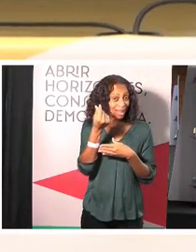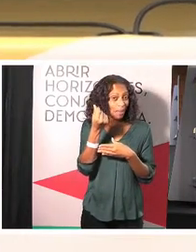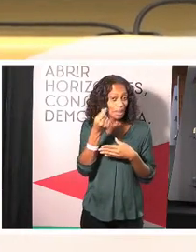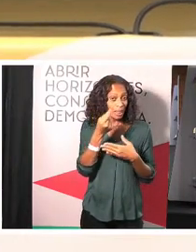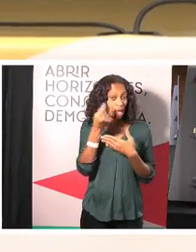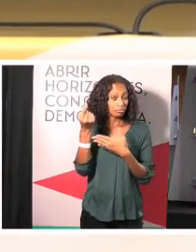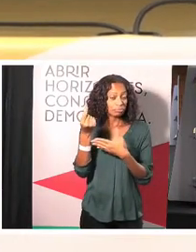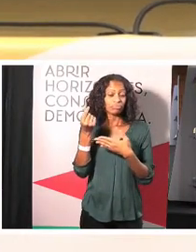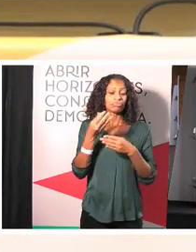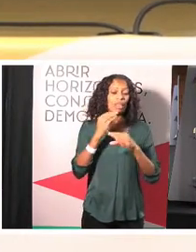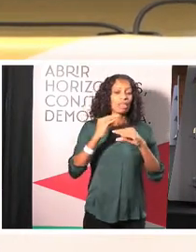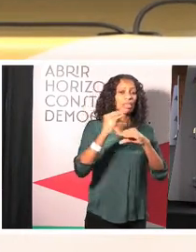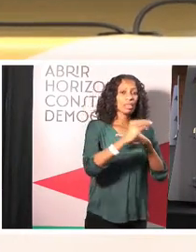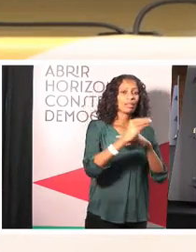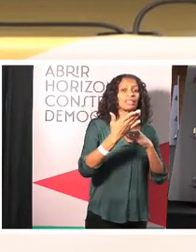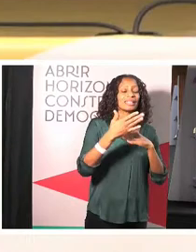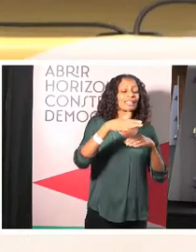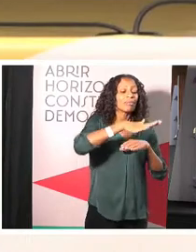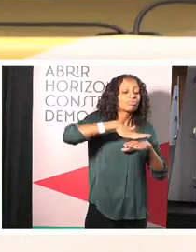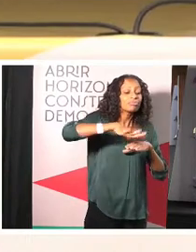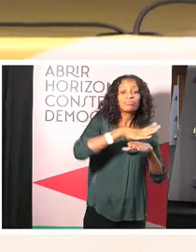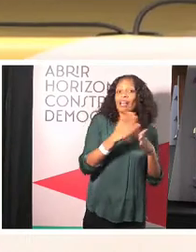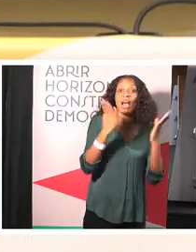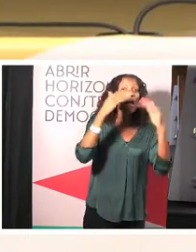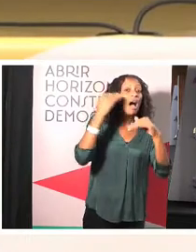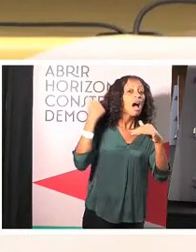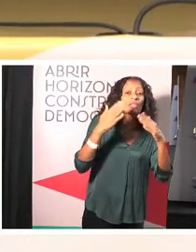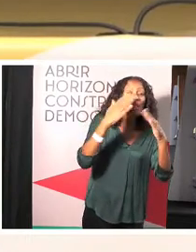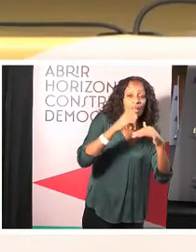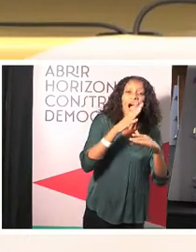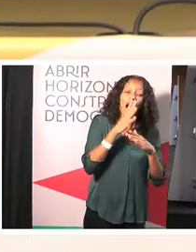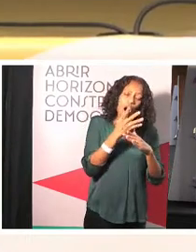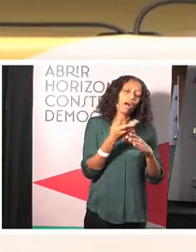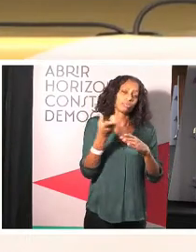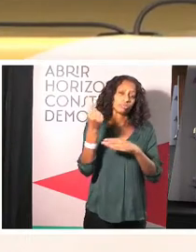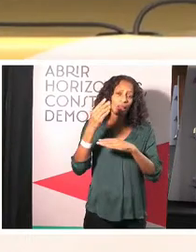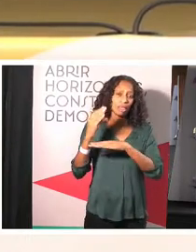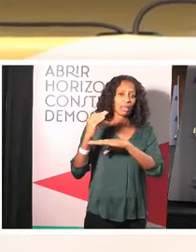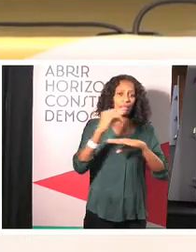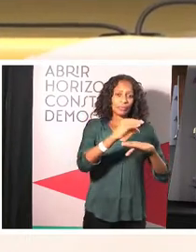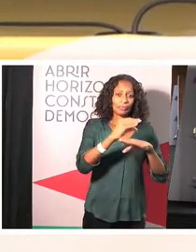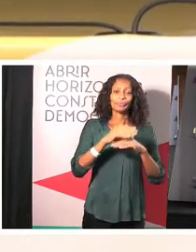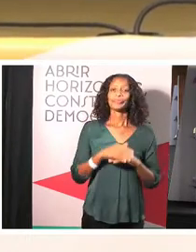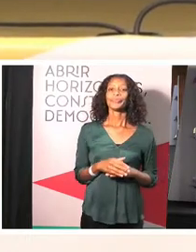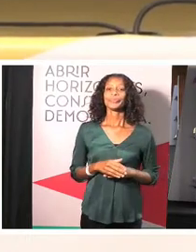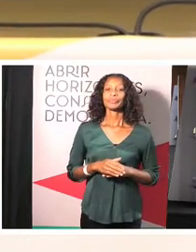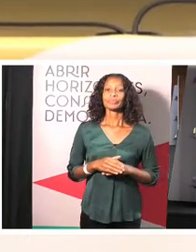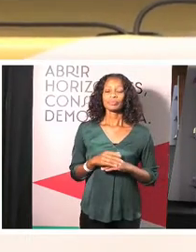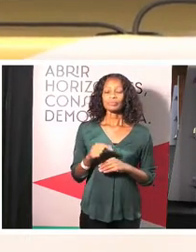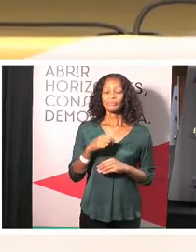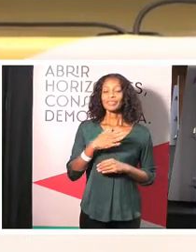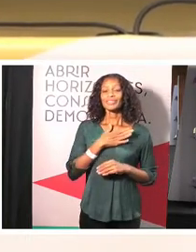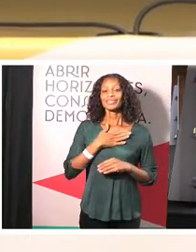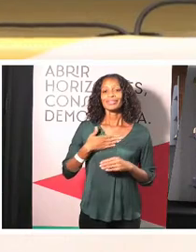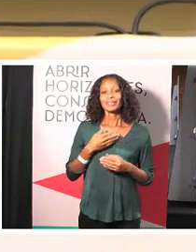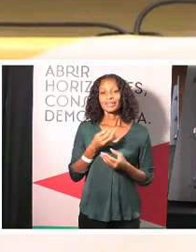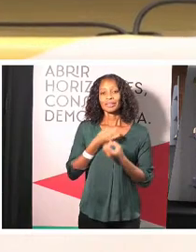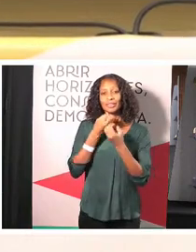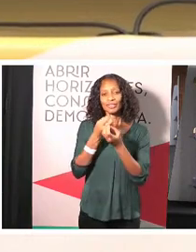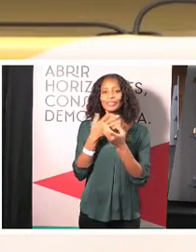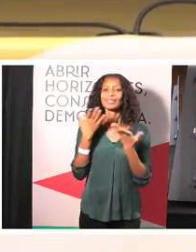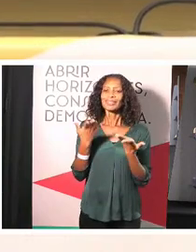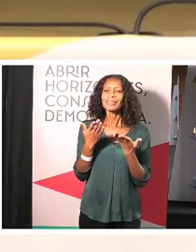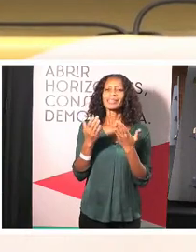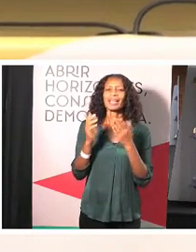las relaciones amorosas, relaciones sentimentales, de todo tipo. Pero lo que quiero reflejar es que hablar de